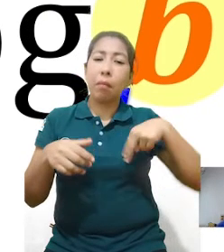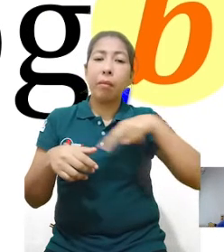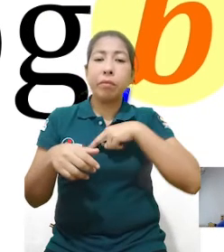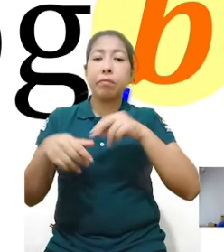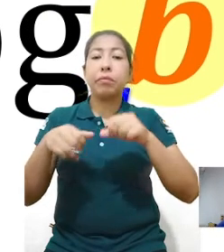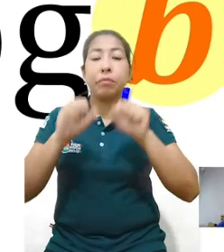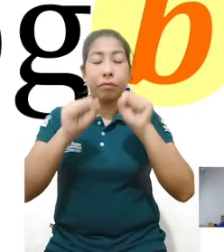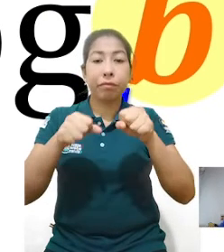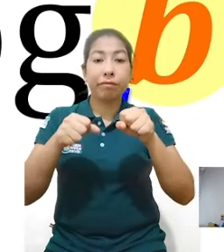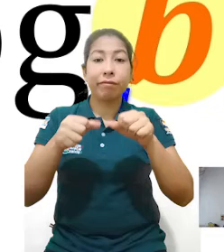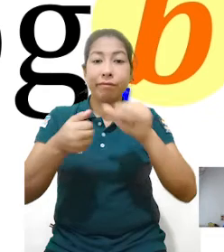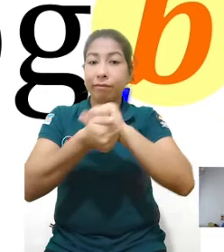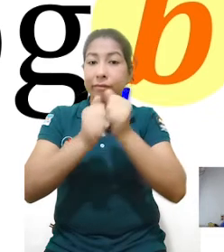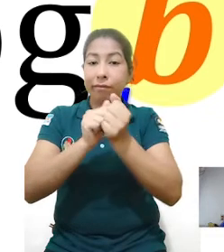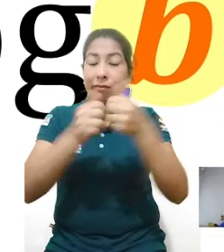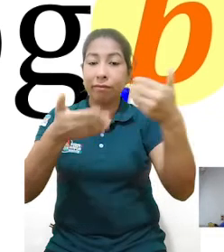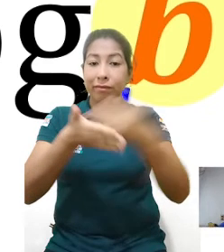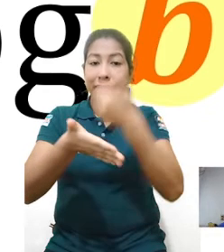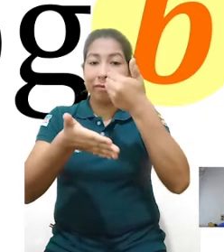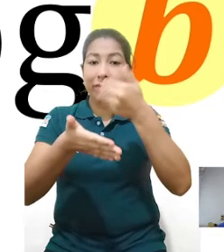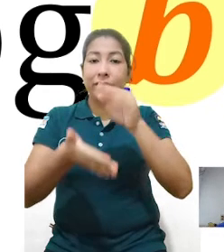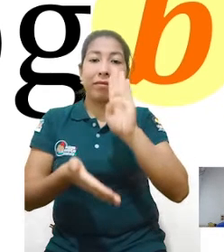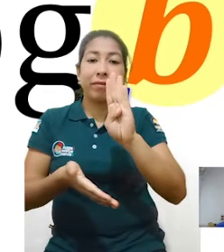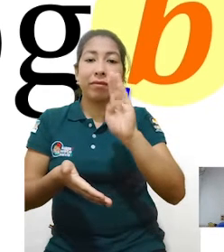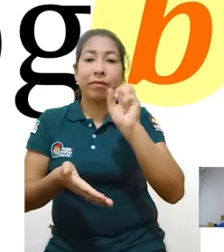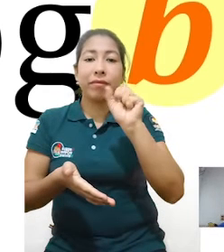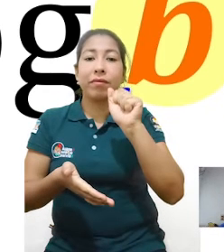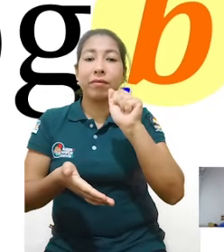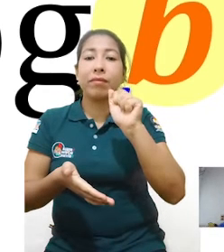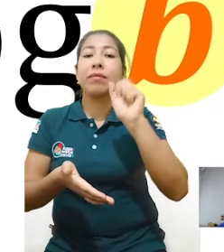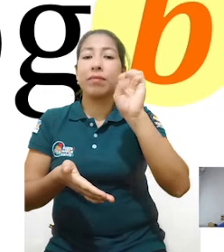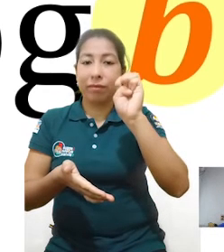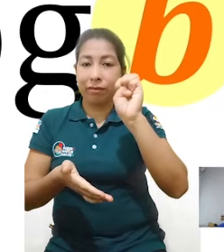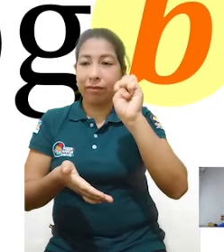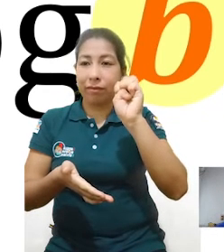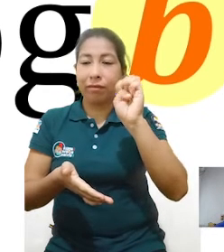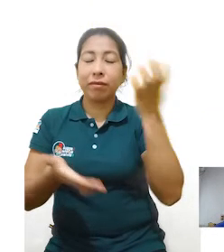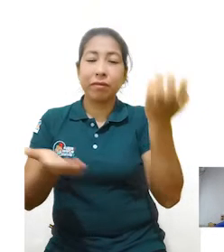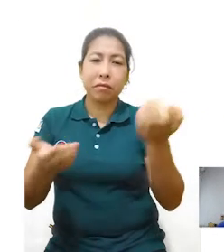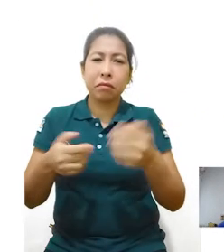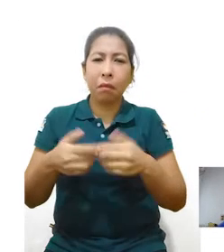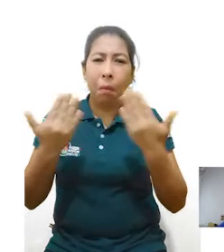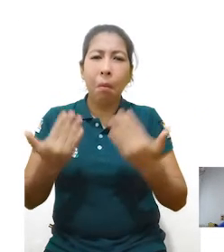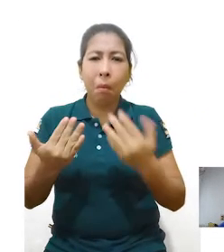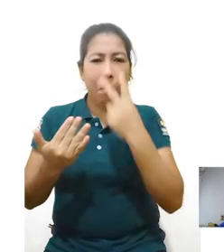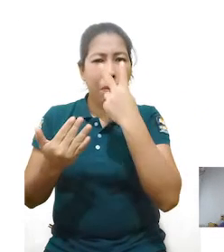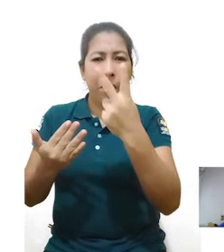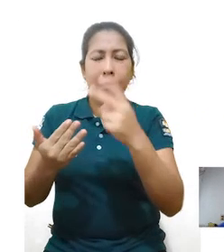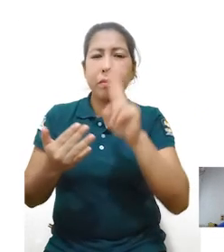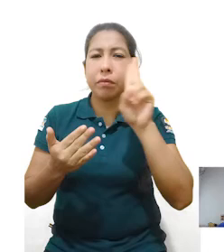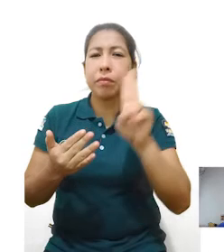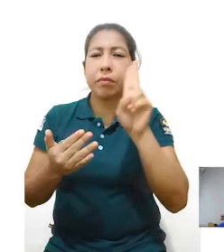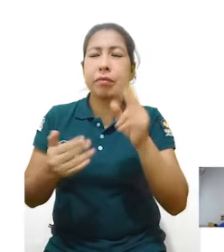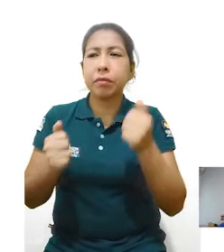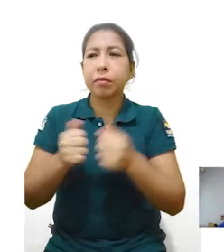establecer la nueva base que formará parte de nuestro logaritmo. Vamos a ver su utilidad. Para